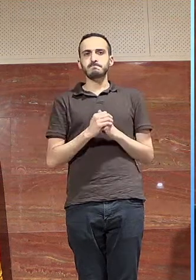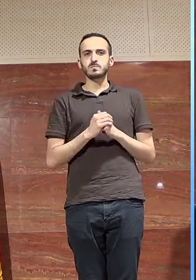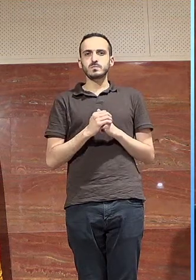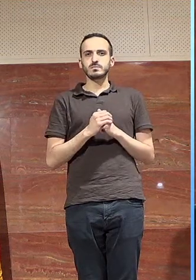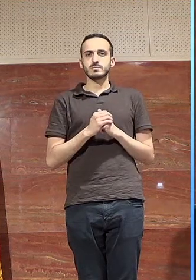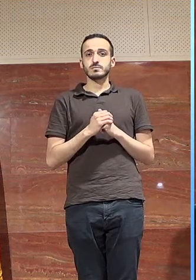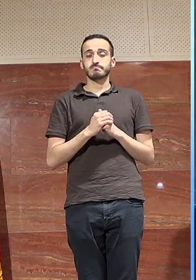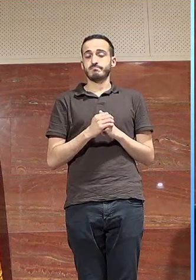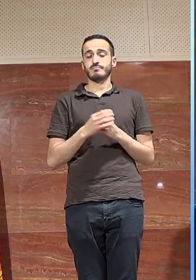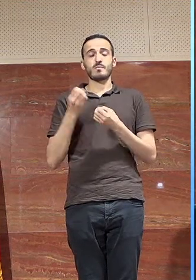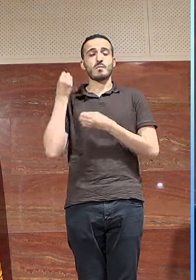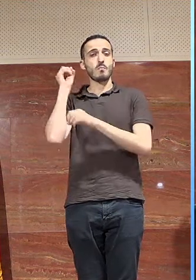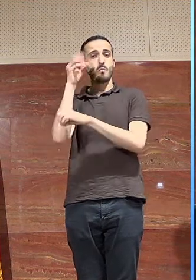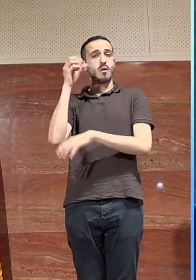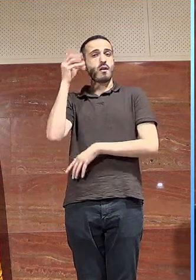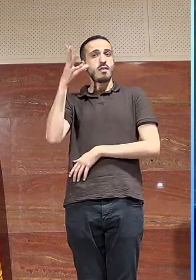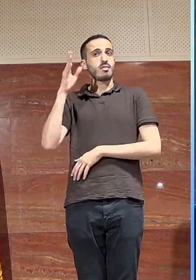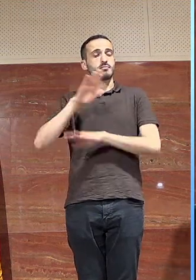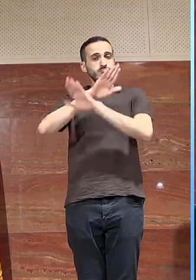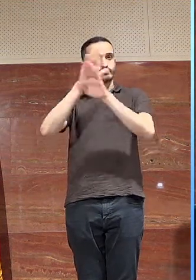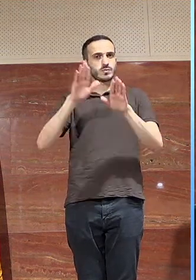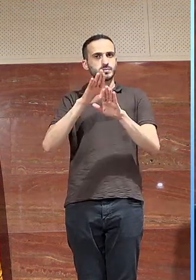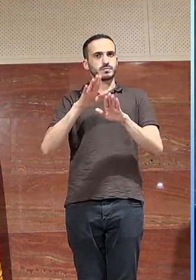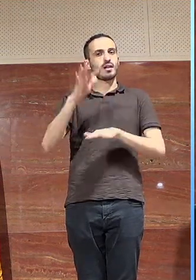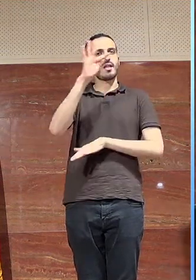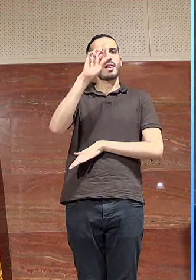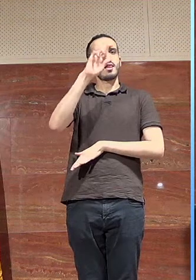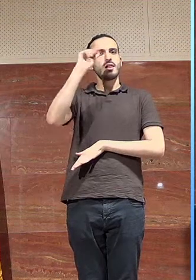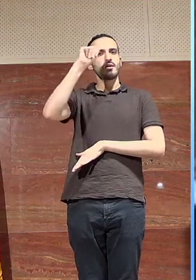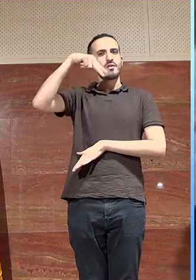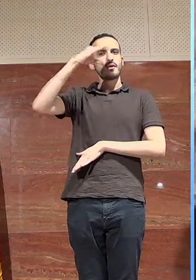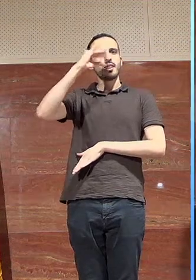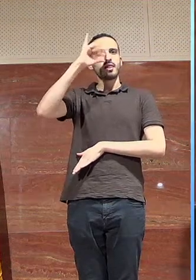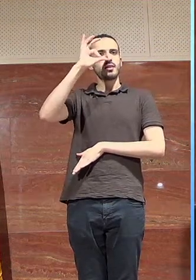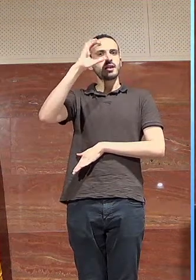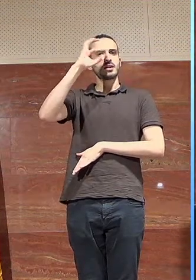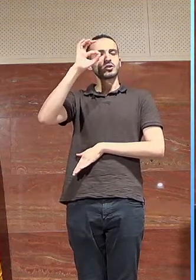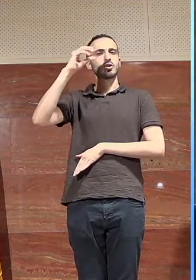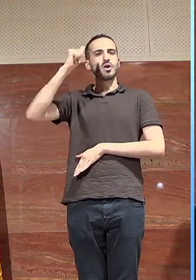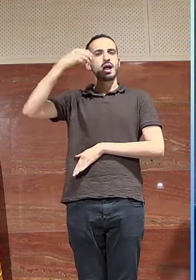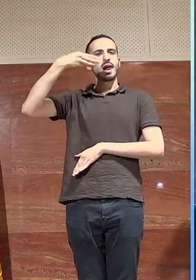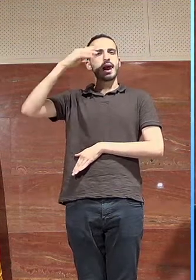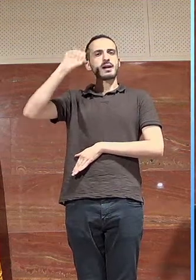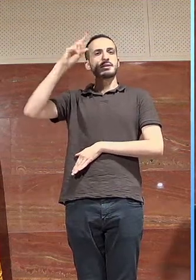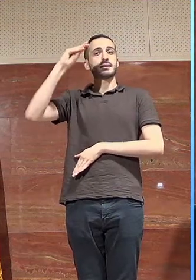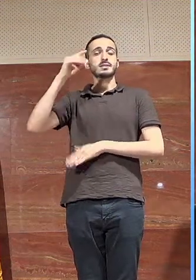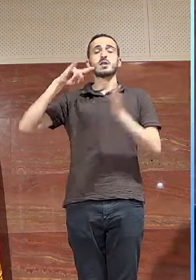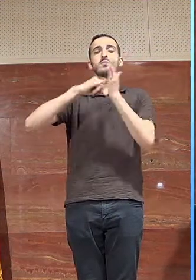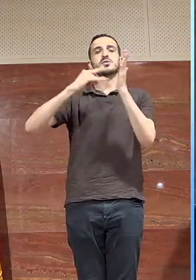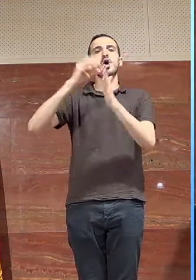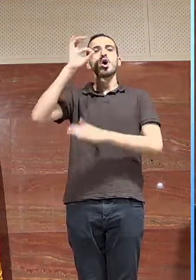la última exposición de esta mesa va a correr a cargo de Francisco Abad, presentando el proyecto Opticae